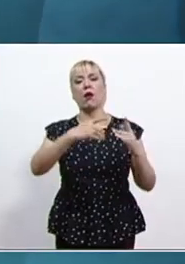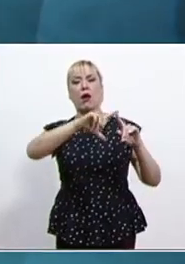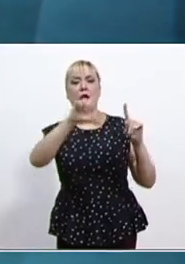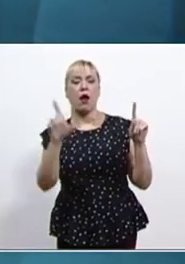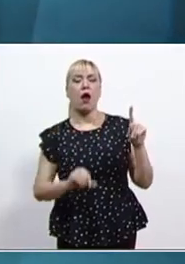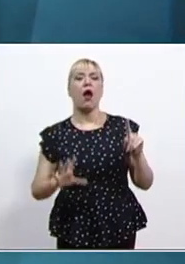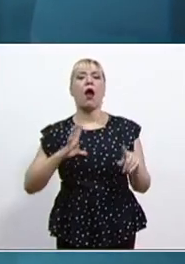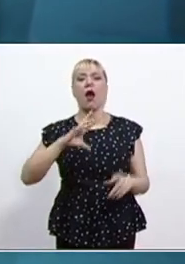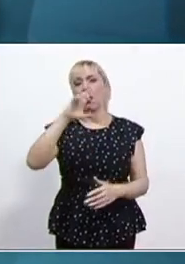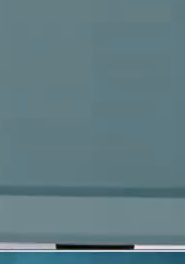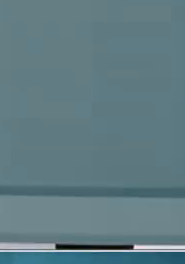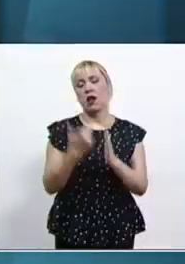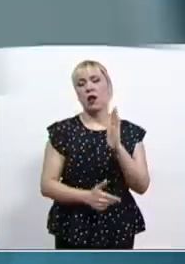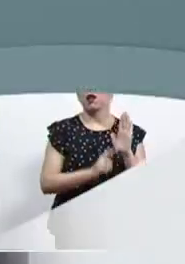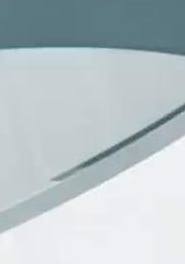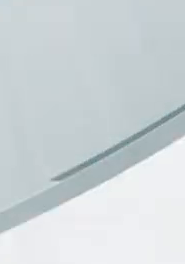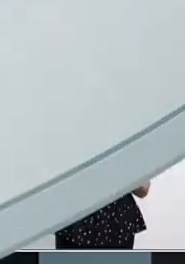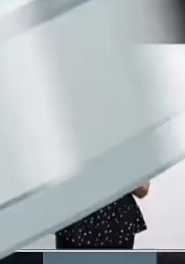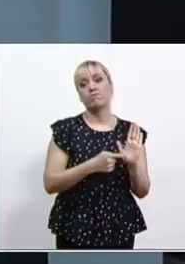Tortura.